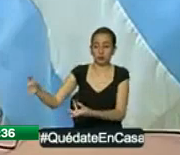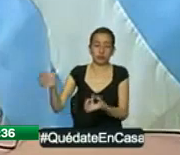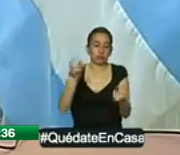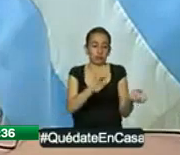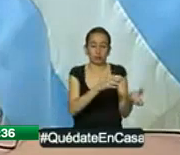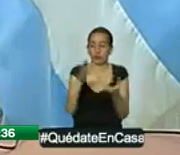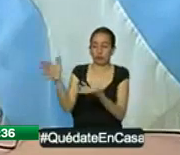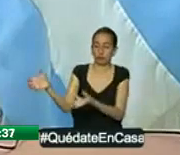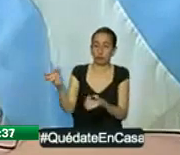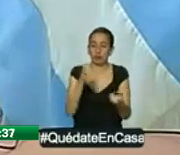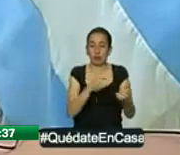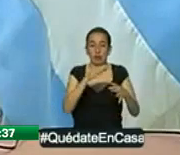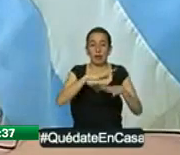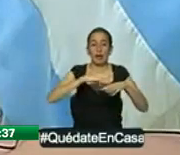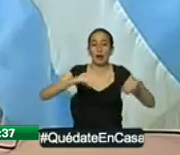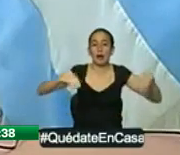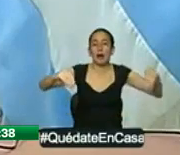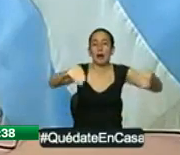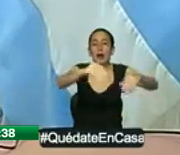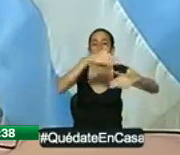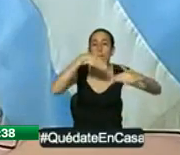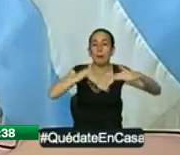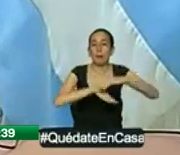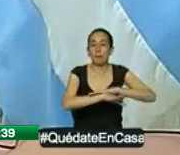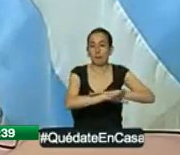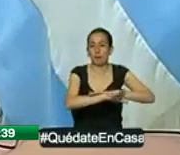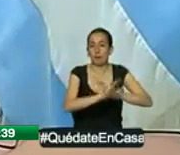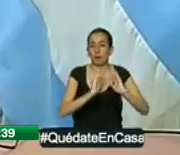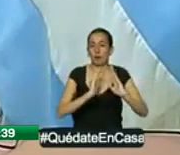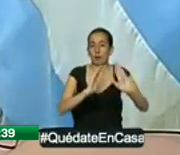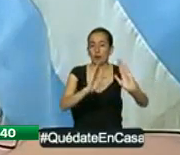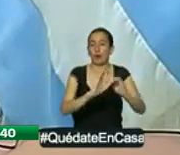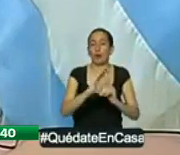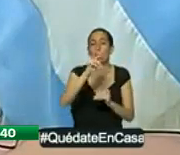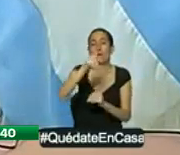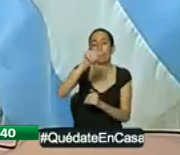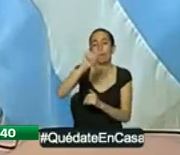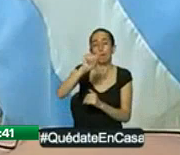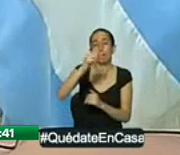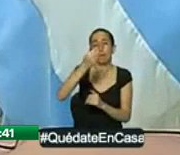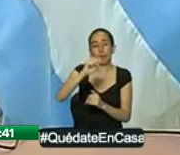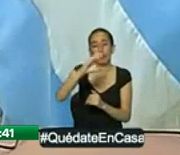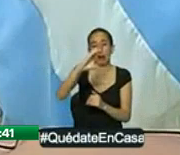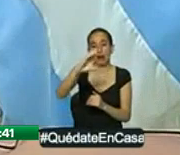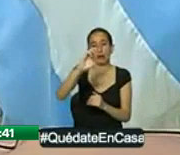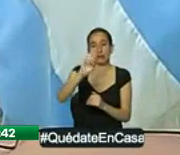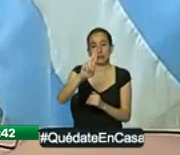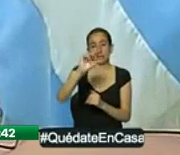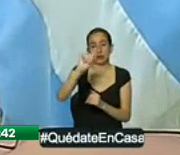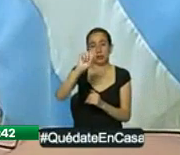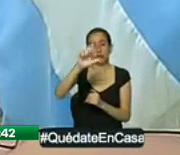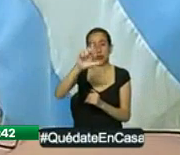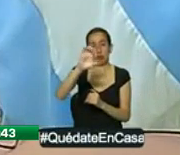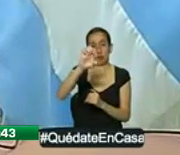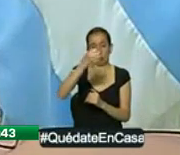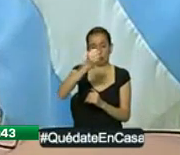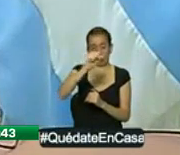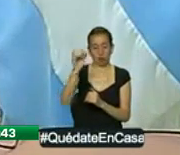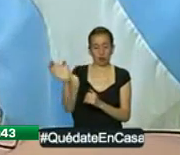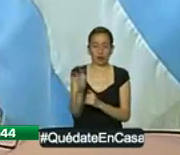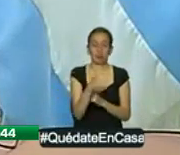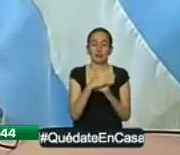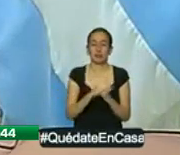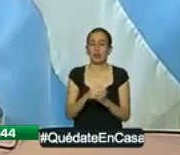Campo Eterno en Pascuales. Y todos los que están en el sistema de salud del IES los estamos yendo a